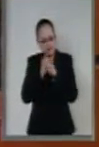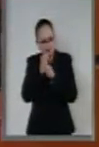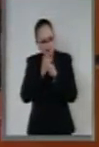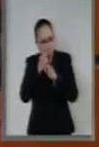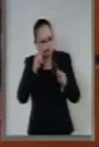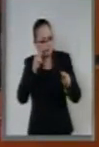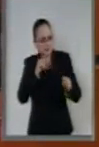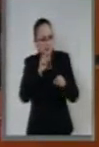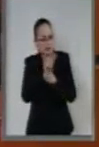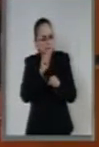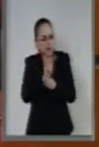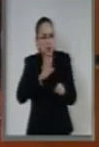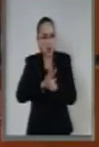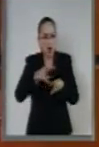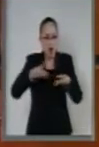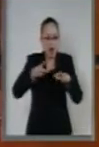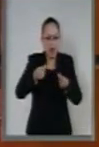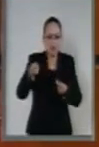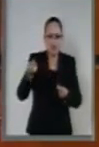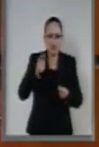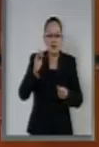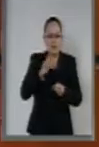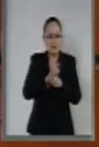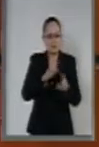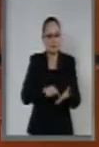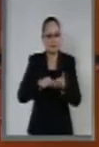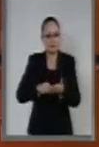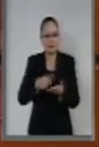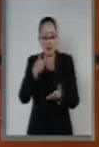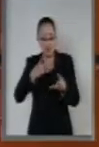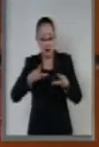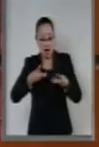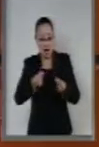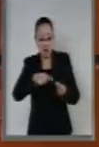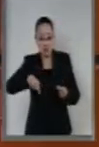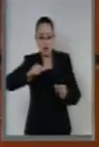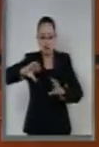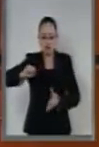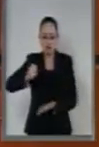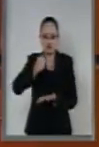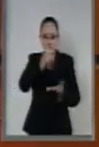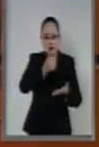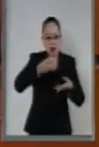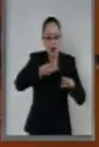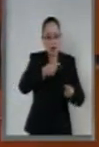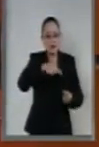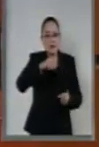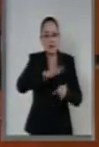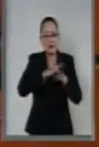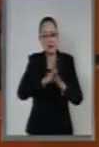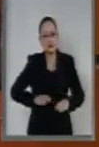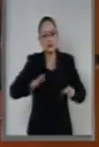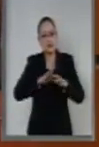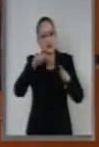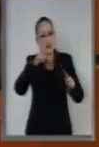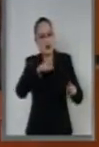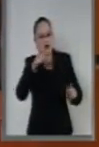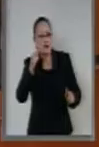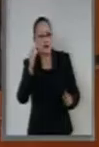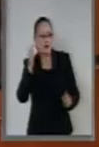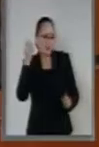fiscalizar el gasto público el gasto público es el principal instrumento de política económica